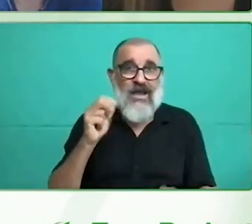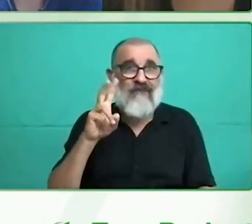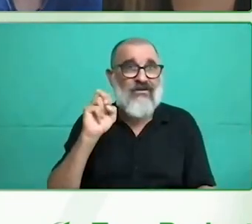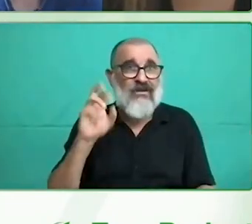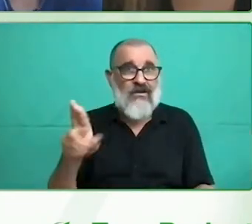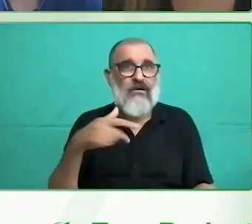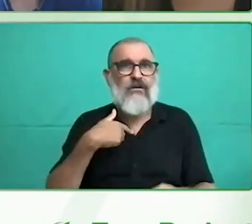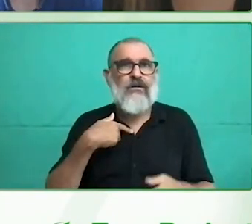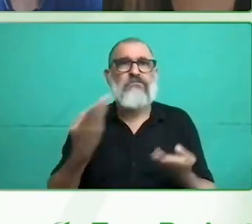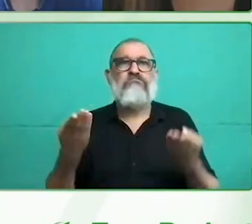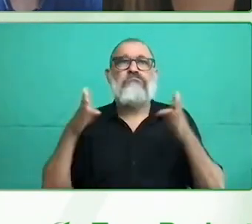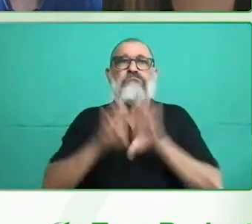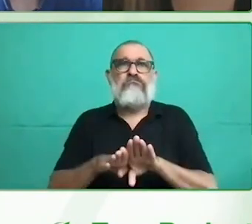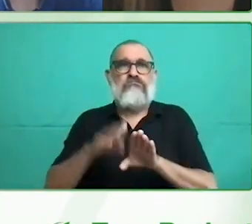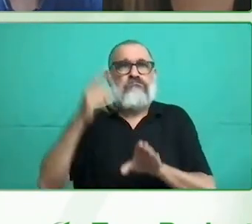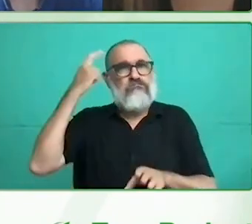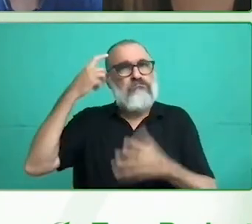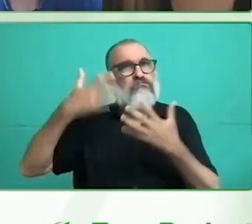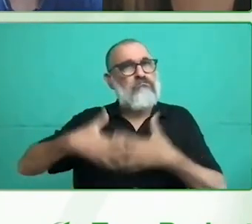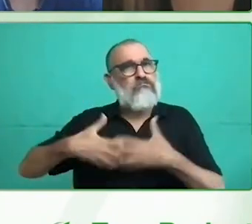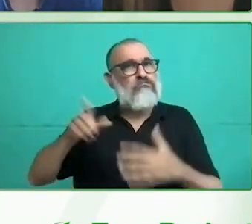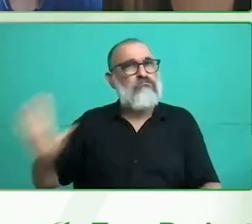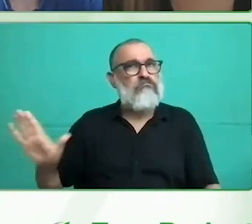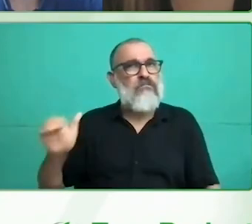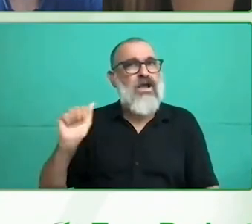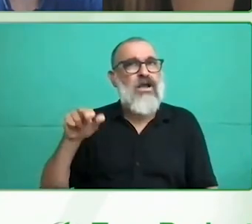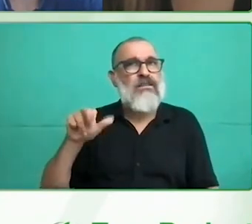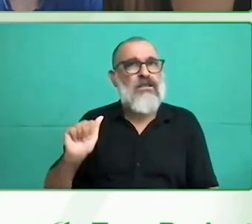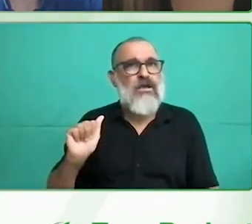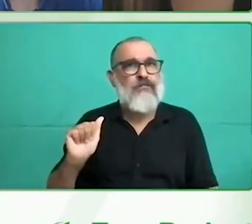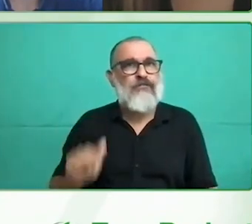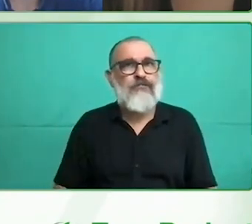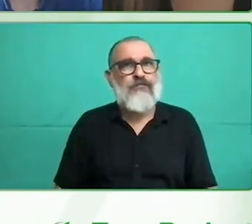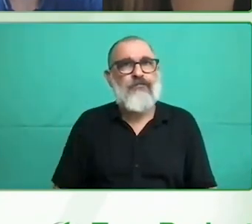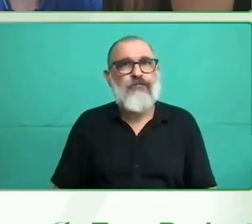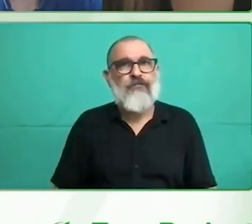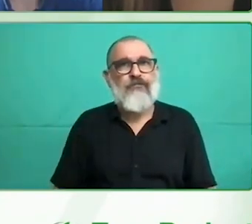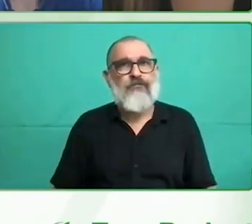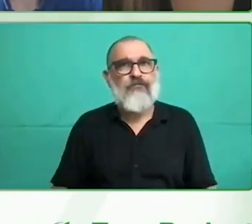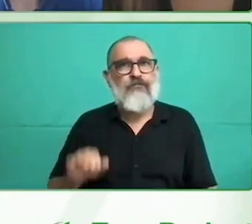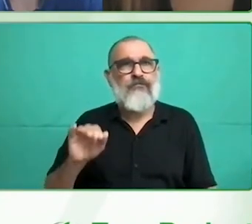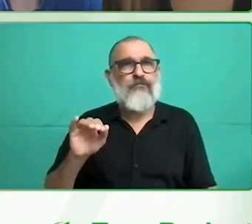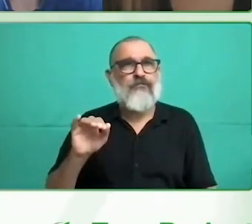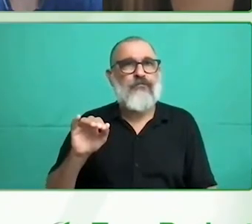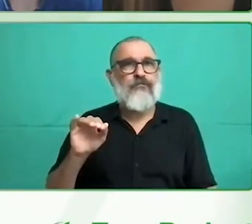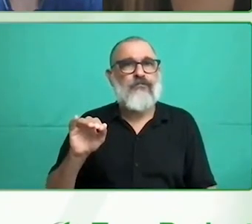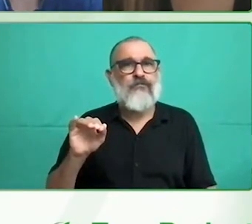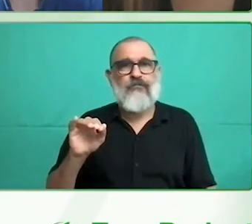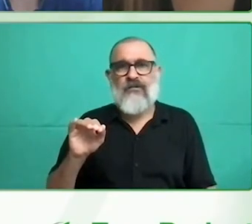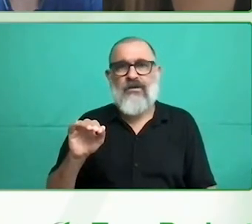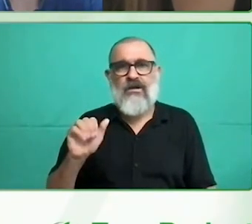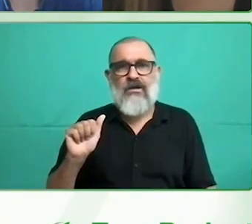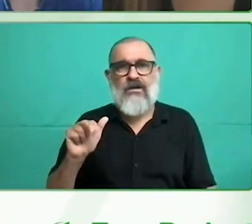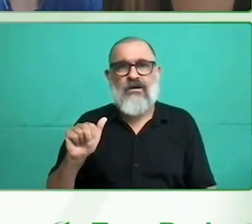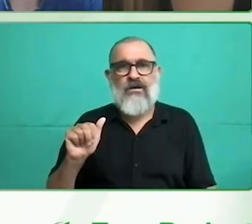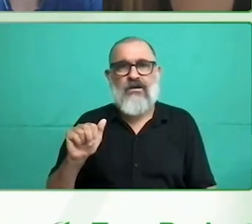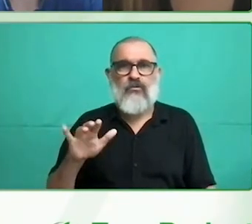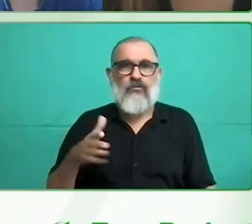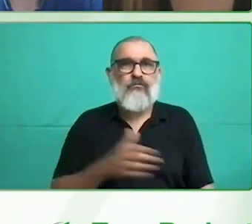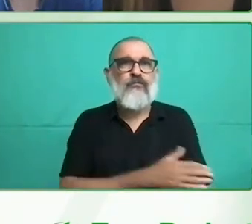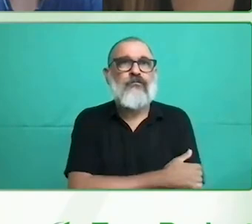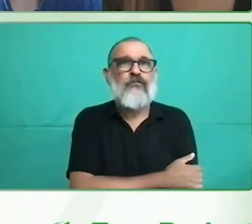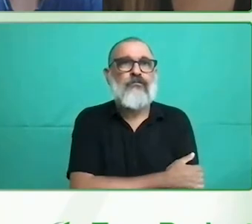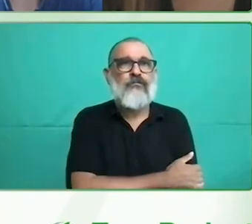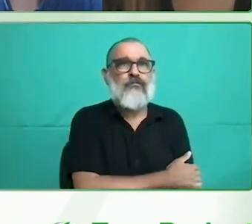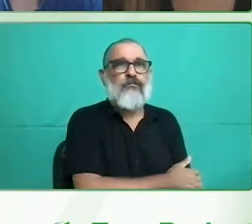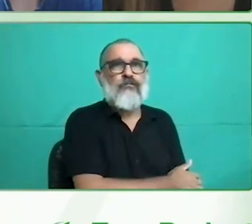Pues yo diría que en nuestro caso somos muy conscientes, igual que el resto de personas